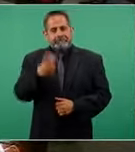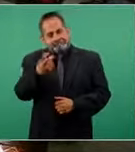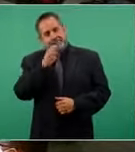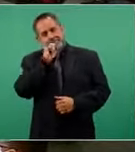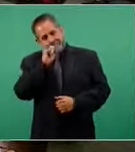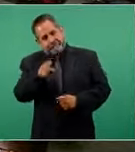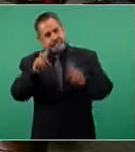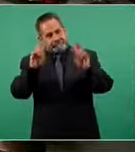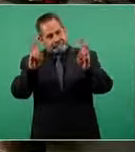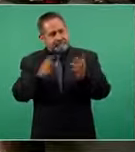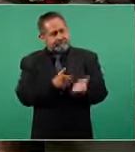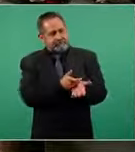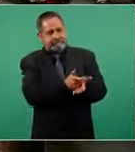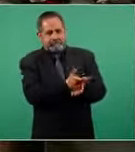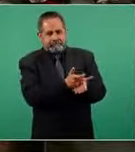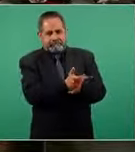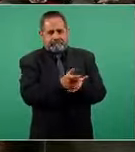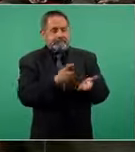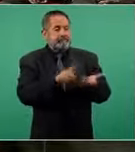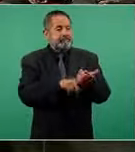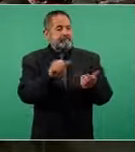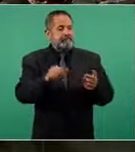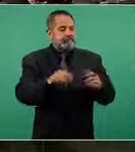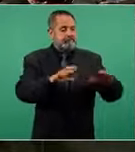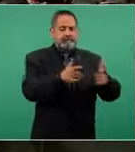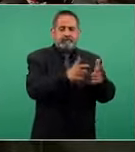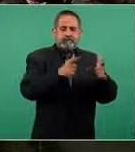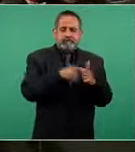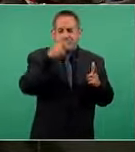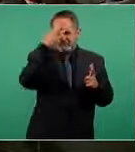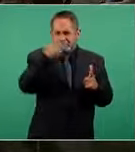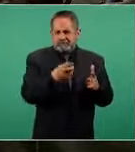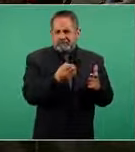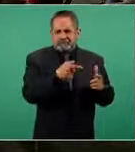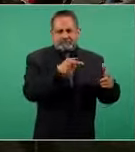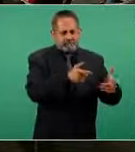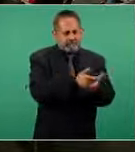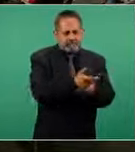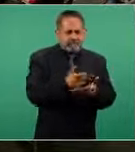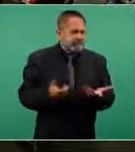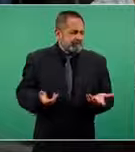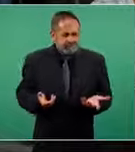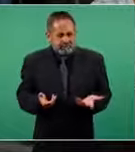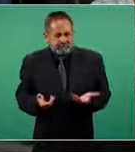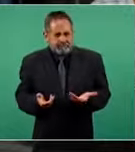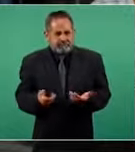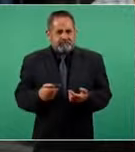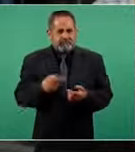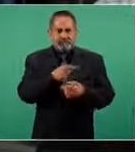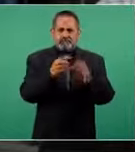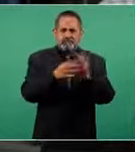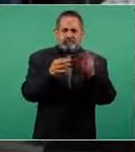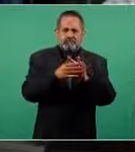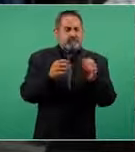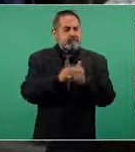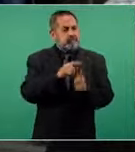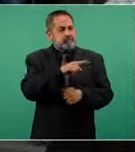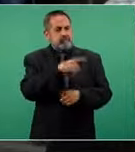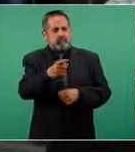el tema del financiamiento a Mexicanos contra la Corrupción, ¿por qué no tocar un tema tan delicado con la